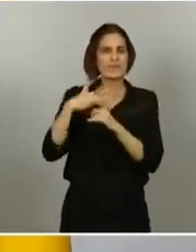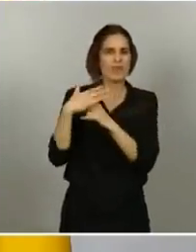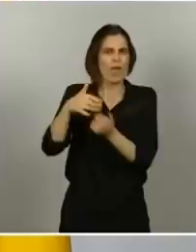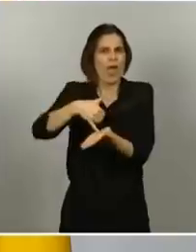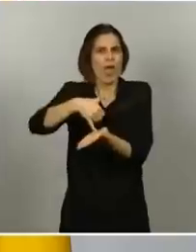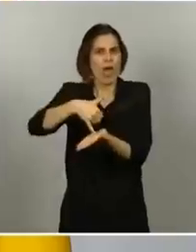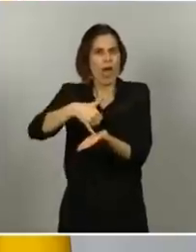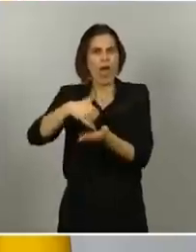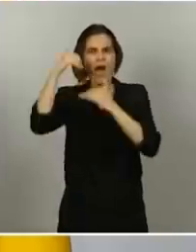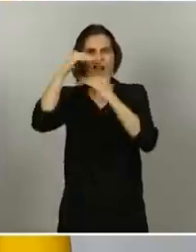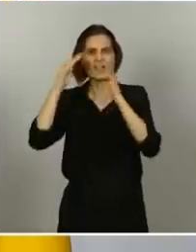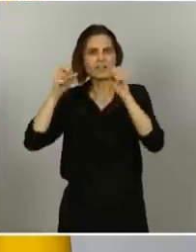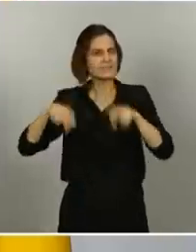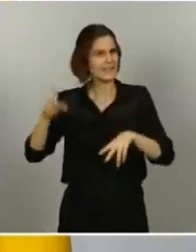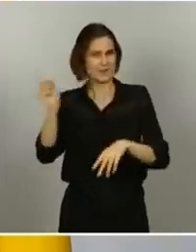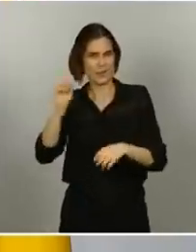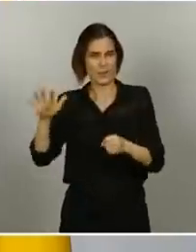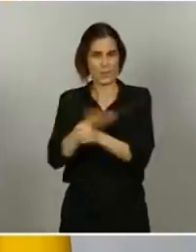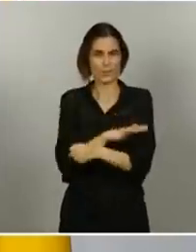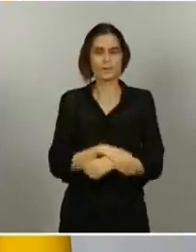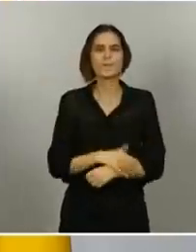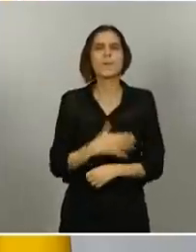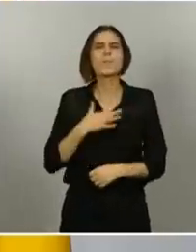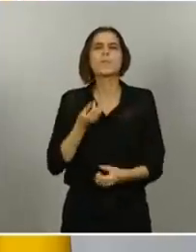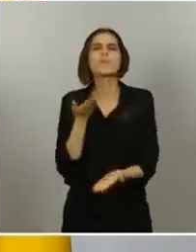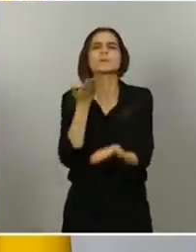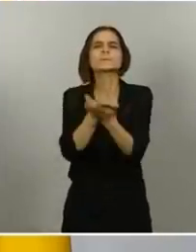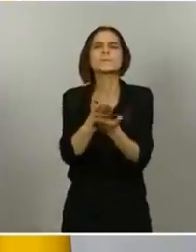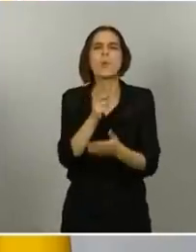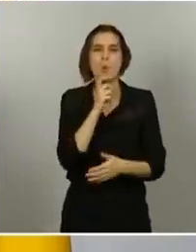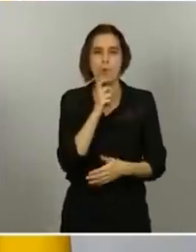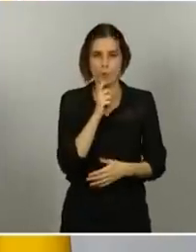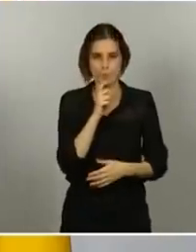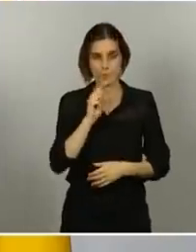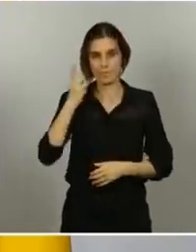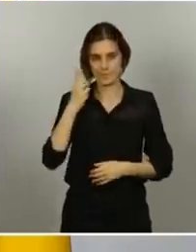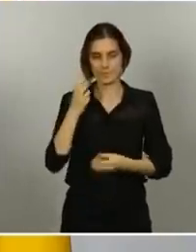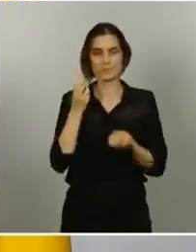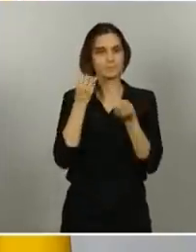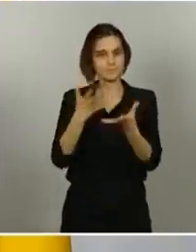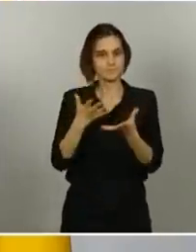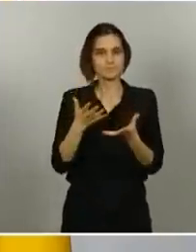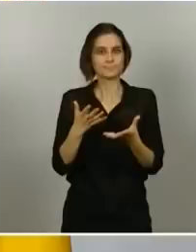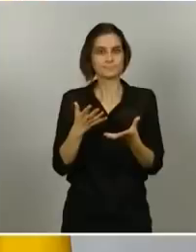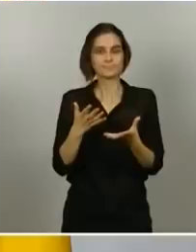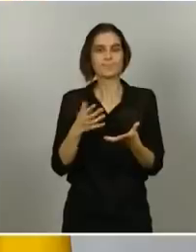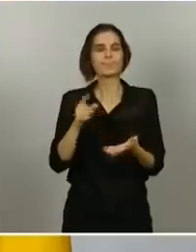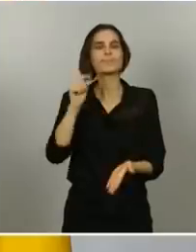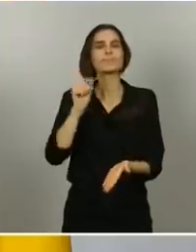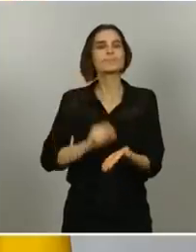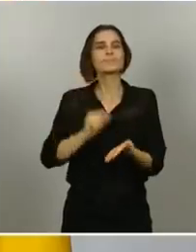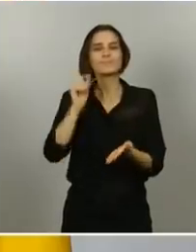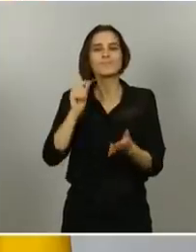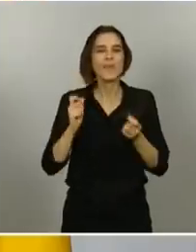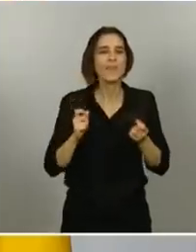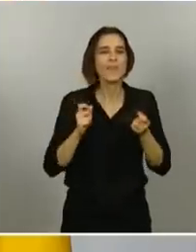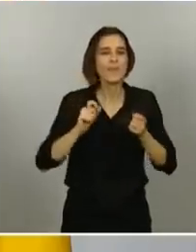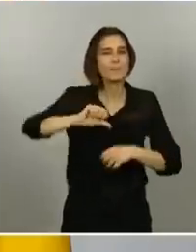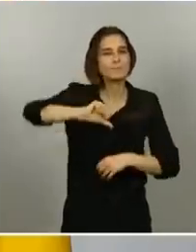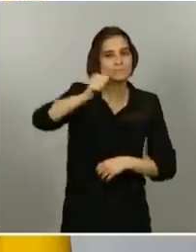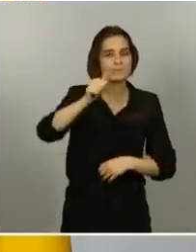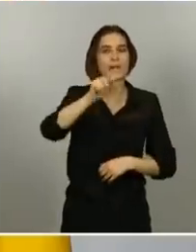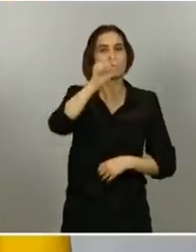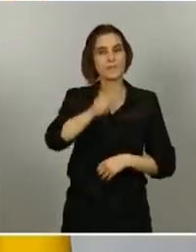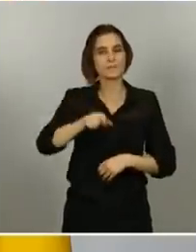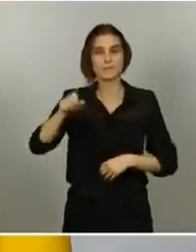ingreso mínimo vital en primer lugar les anuncio que se les concederá de oficio de forma inmediata a todas as persoas que já estén percibendo unha